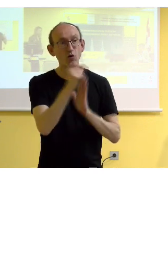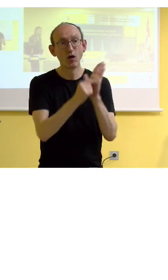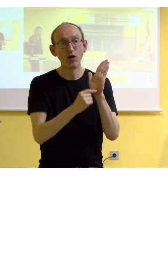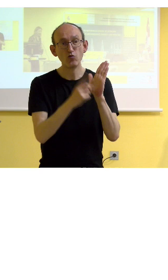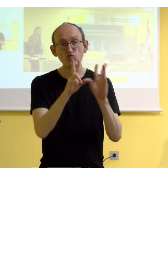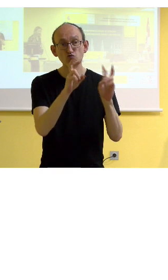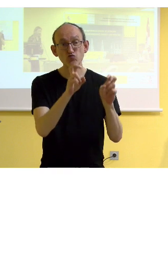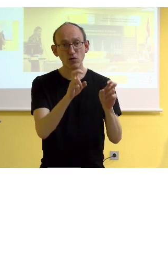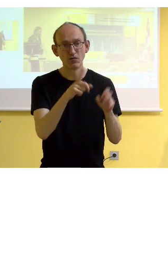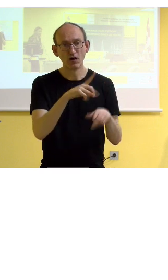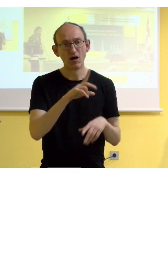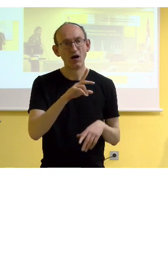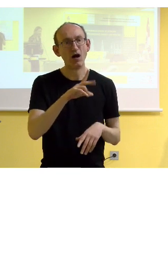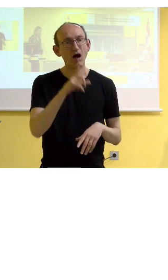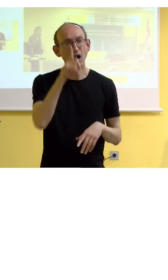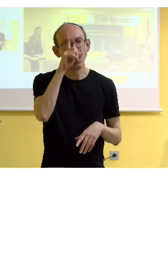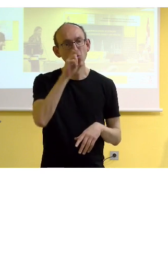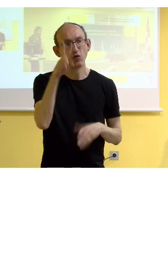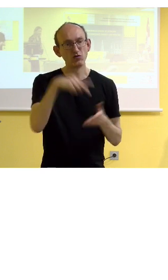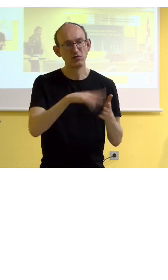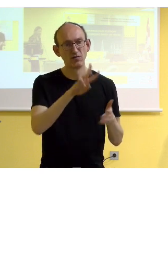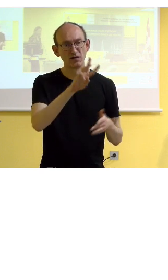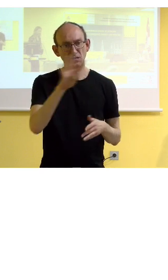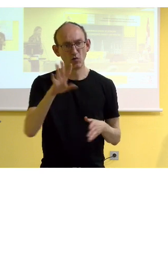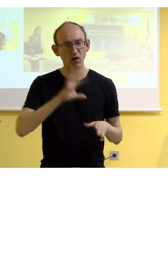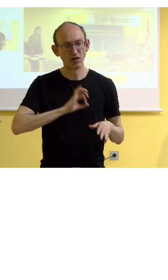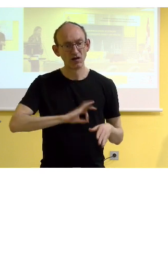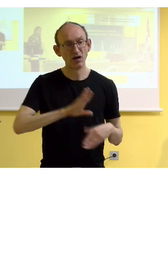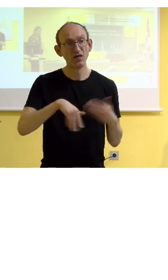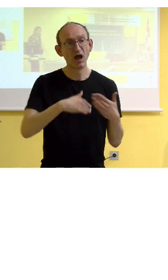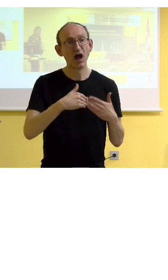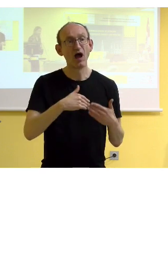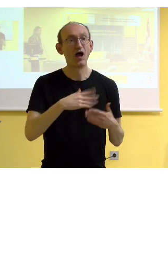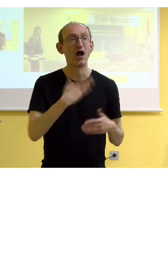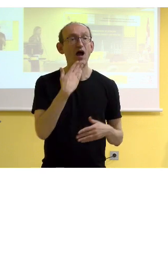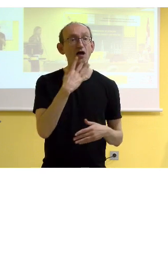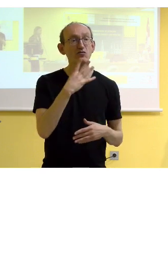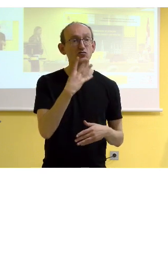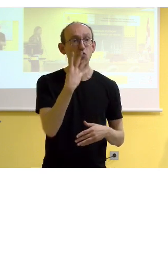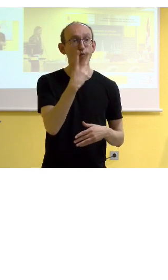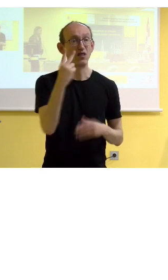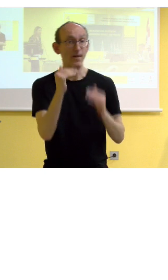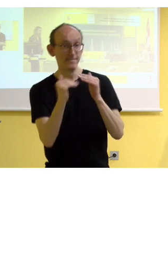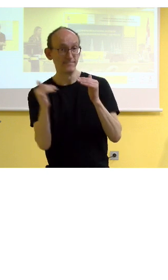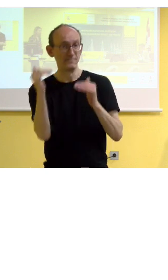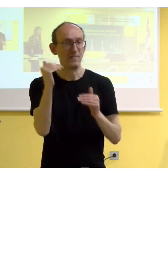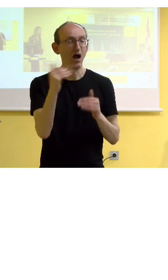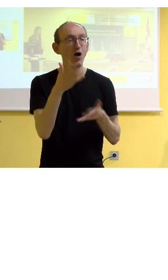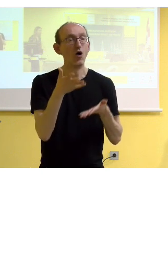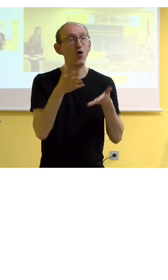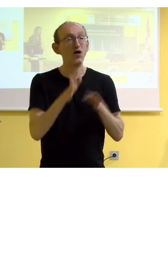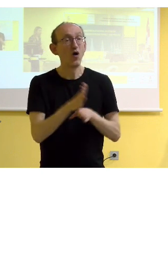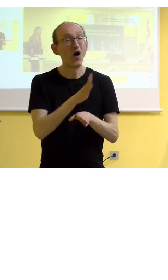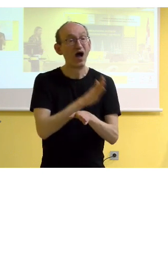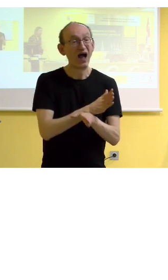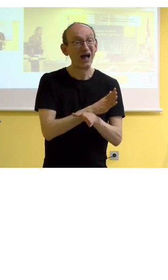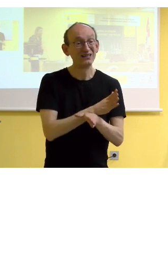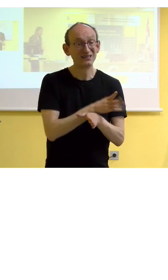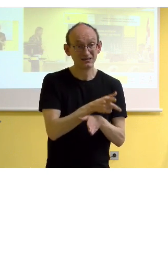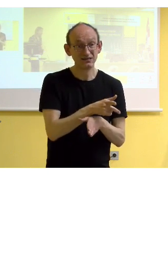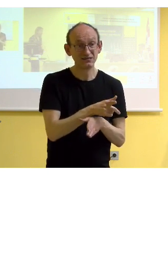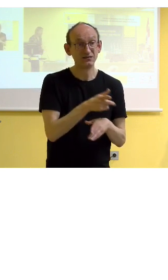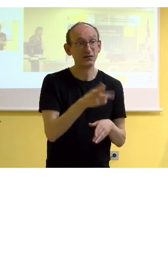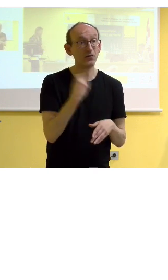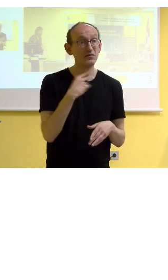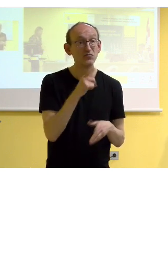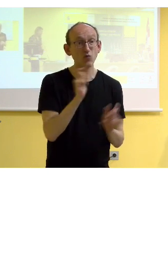que empezamos en enero del 2024 de ampliación hasta los 42, o lo que os contaba de tener un hijo previo, eso no está publicado como